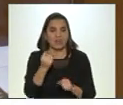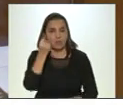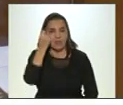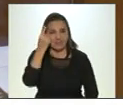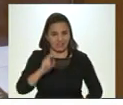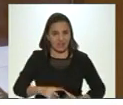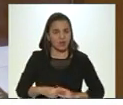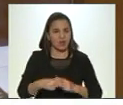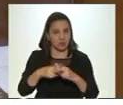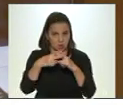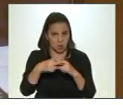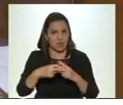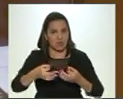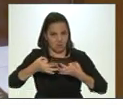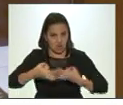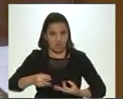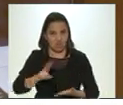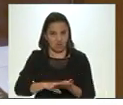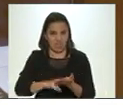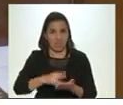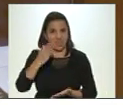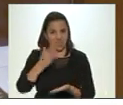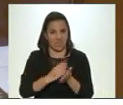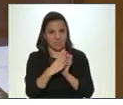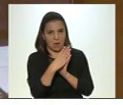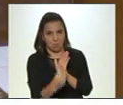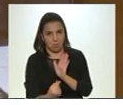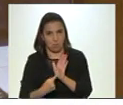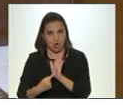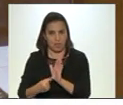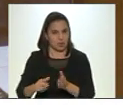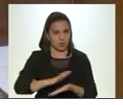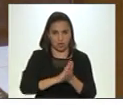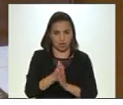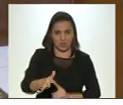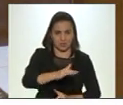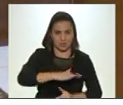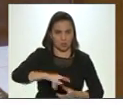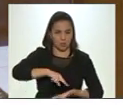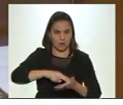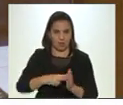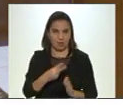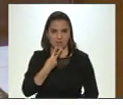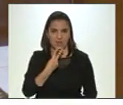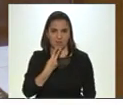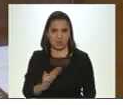lo que realmente en definitiva debería ser el ejemplo de toda esta situación crítica que estamos viviendo,